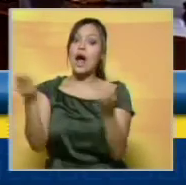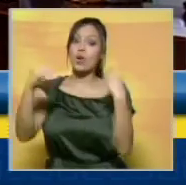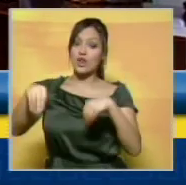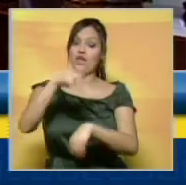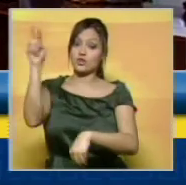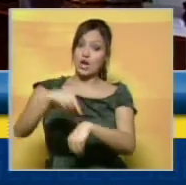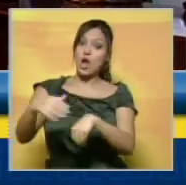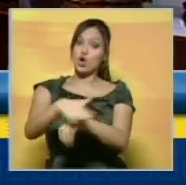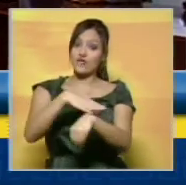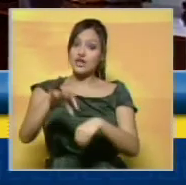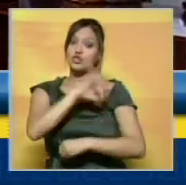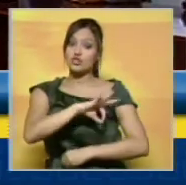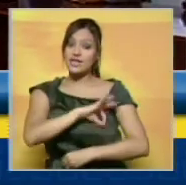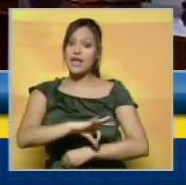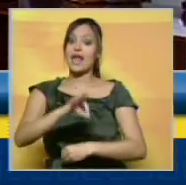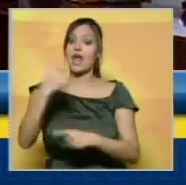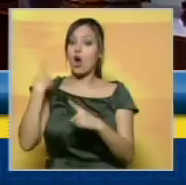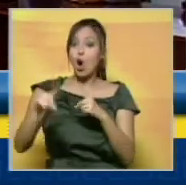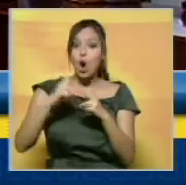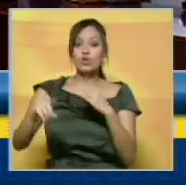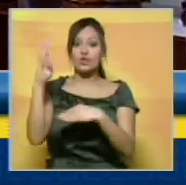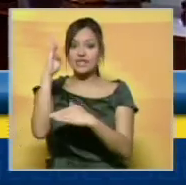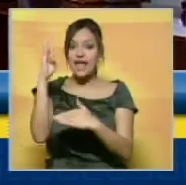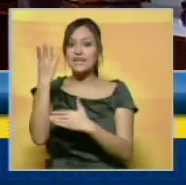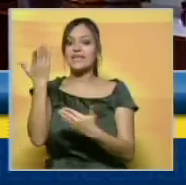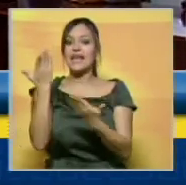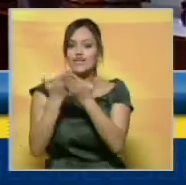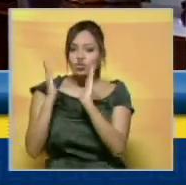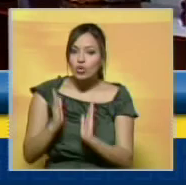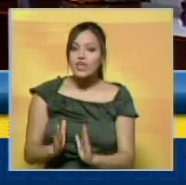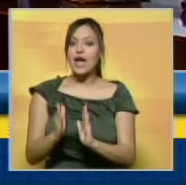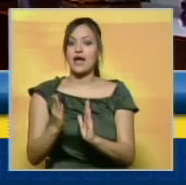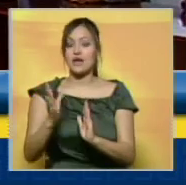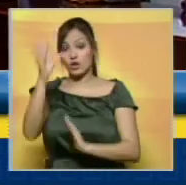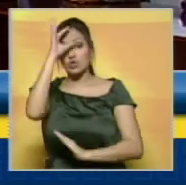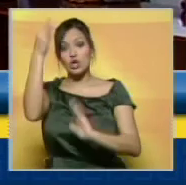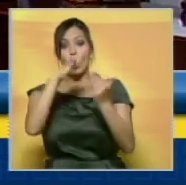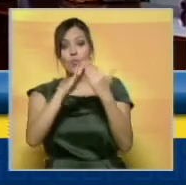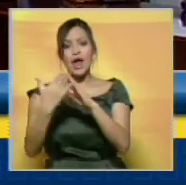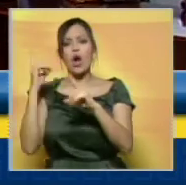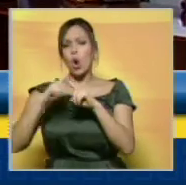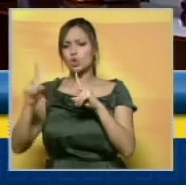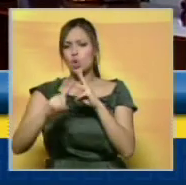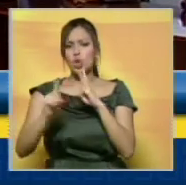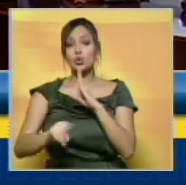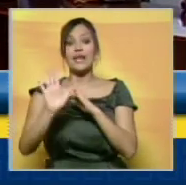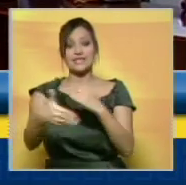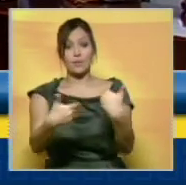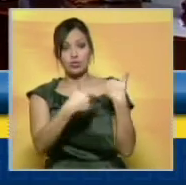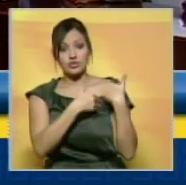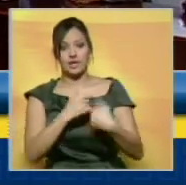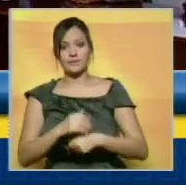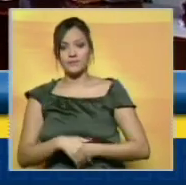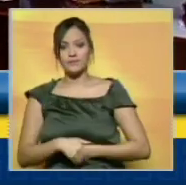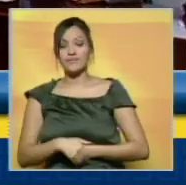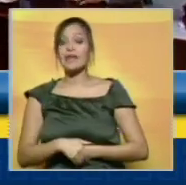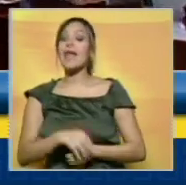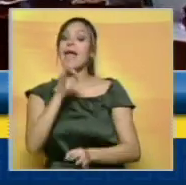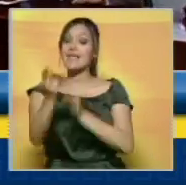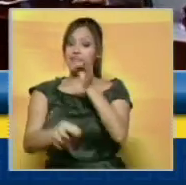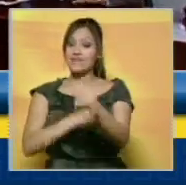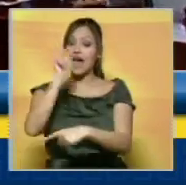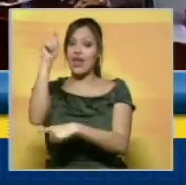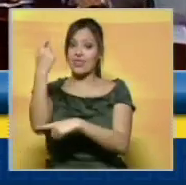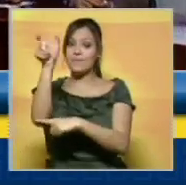nacional, gobierno, sociedad civil, medios, iglesias, estudiantes, consejos comunales y todos los sectores. Bien, y un diálogo precisamente para que